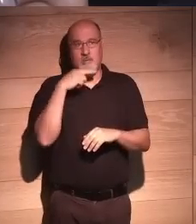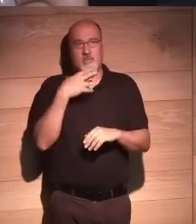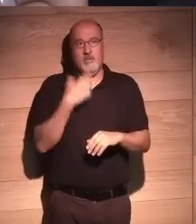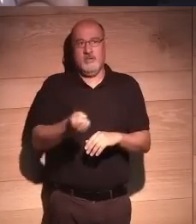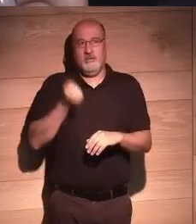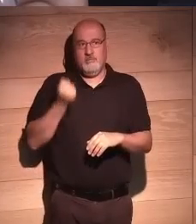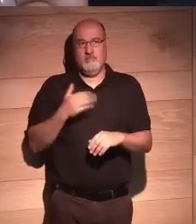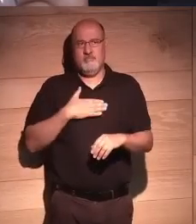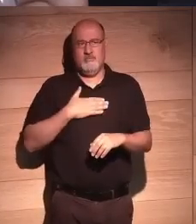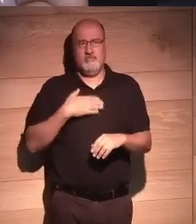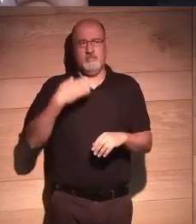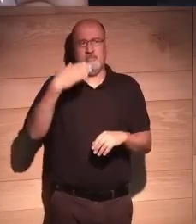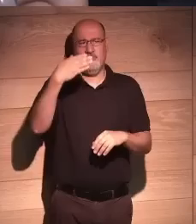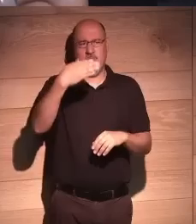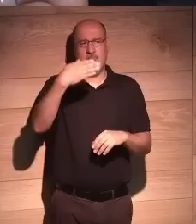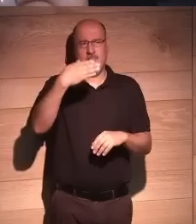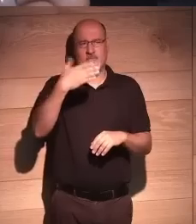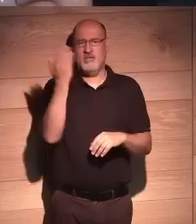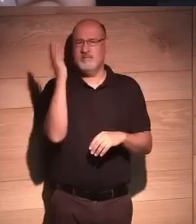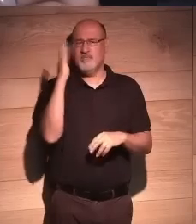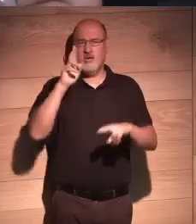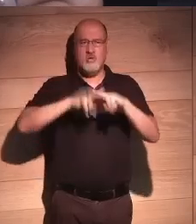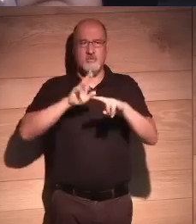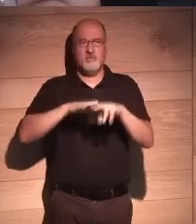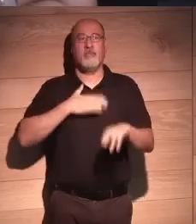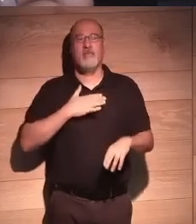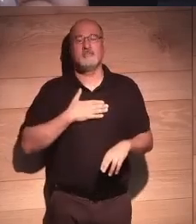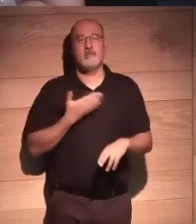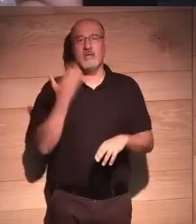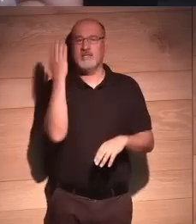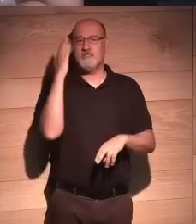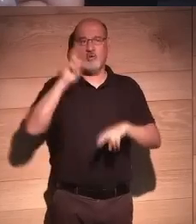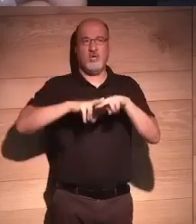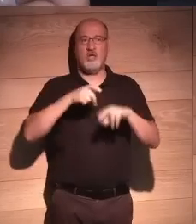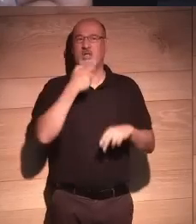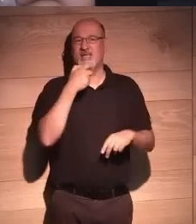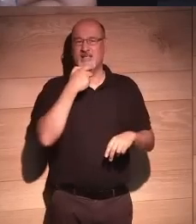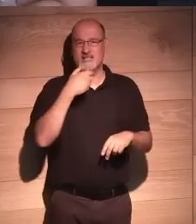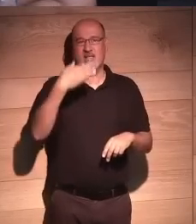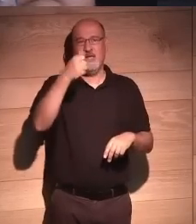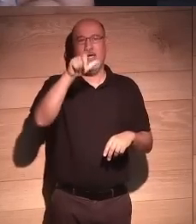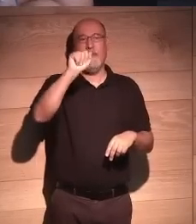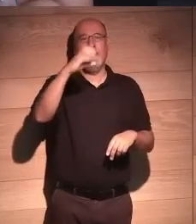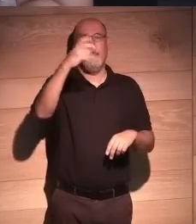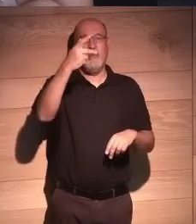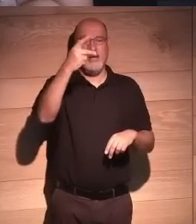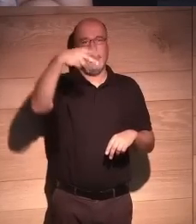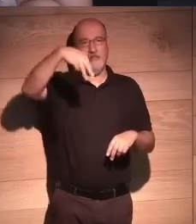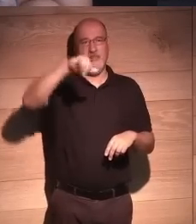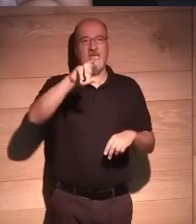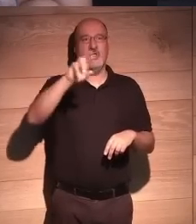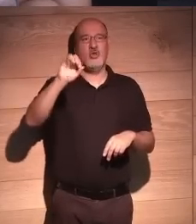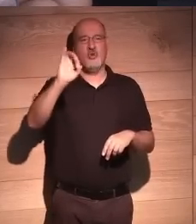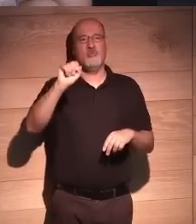carga. Black Glass puede ser, o Espejo Negro. Black Mirror. Donde hay una especie de reality donde